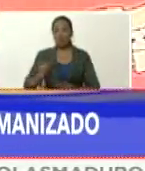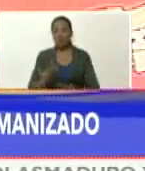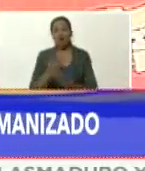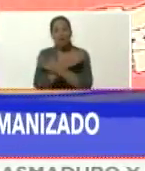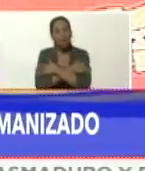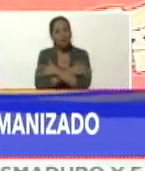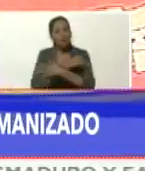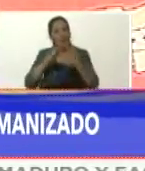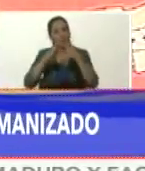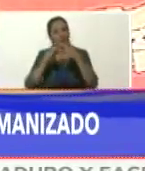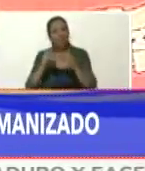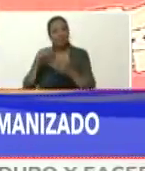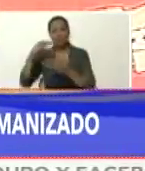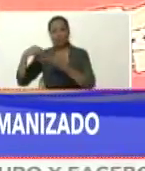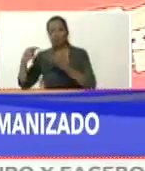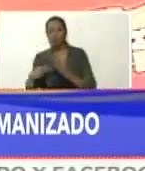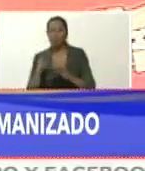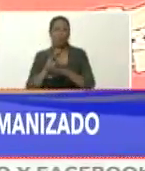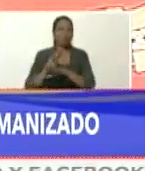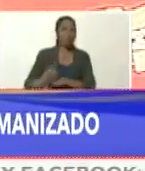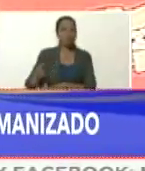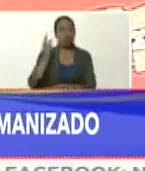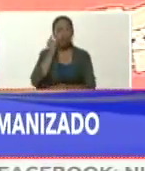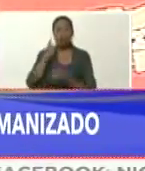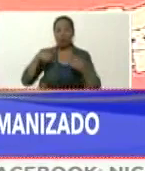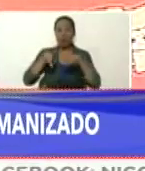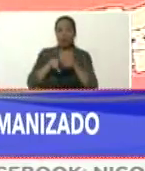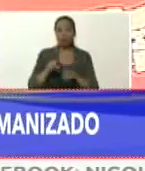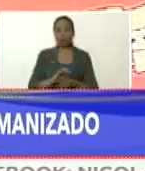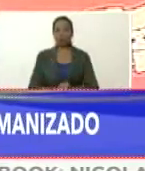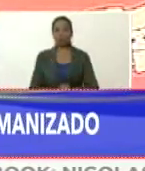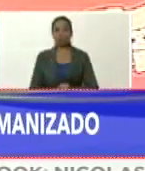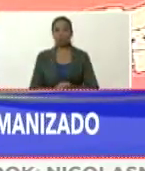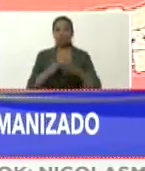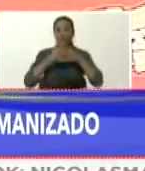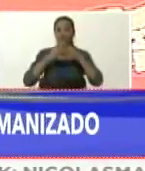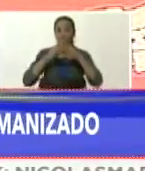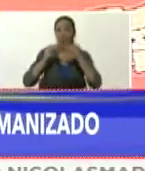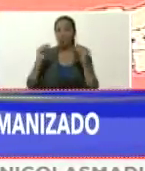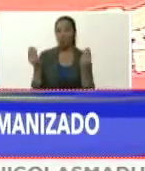abrazar, a proteger a la mujer. Toda la sociedad.